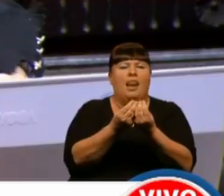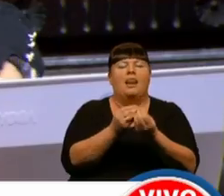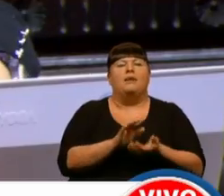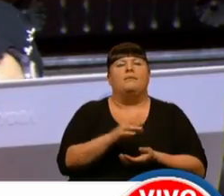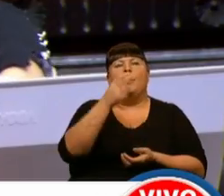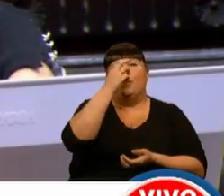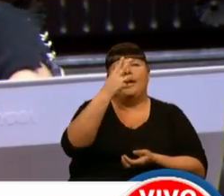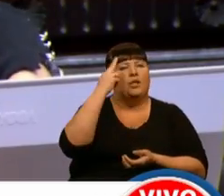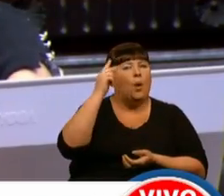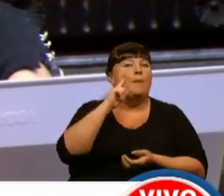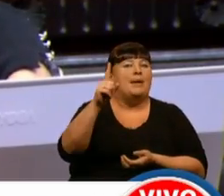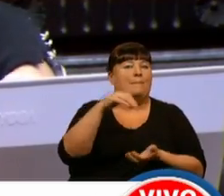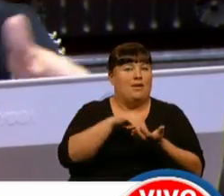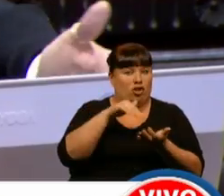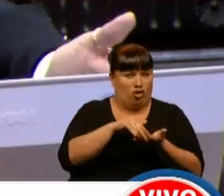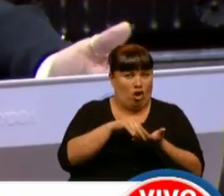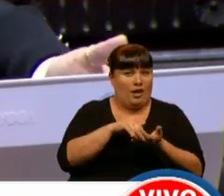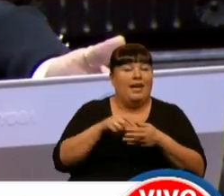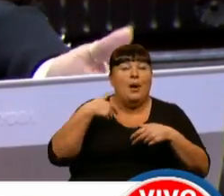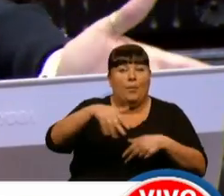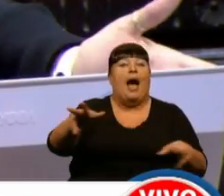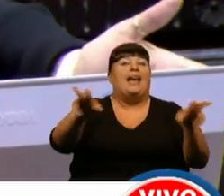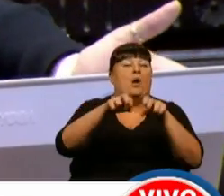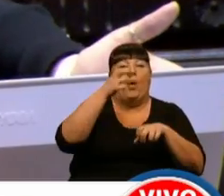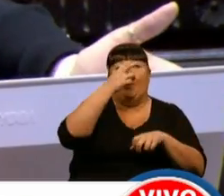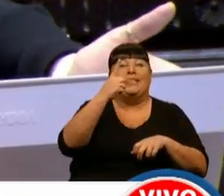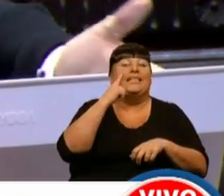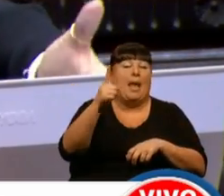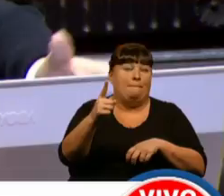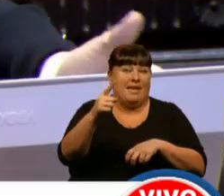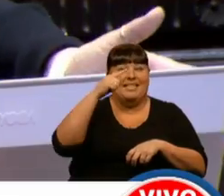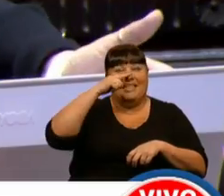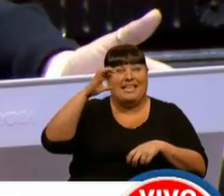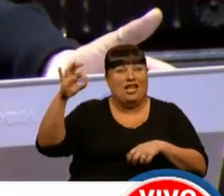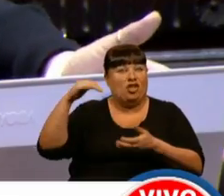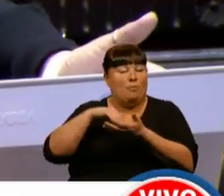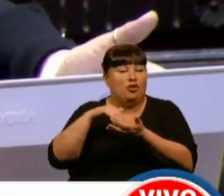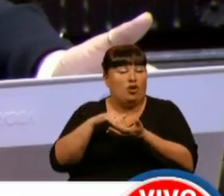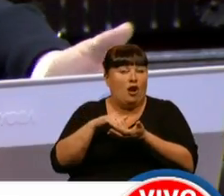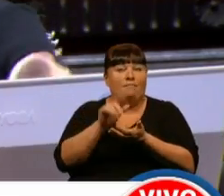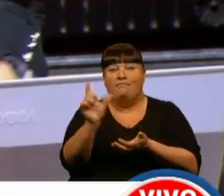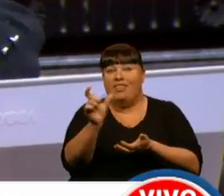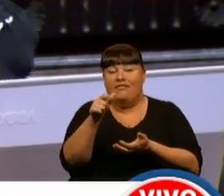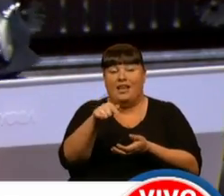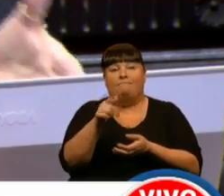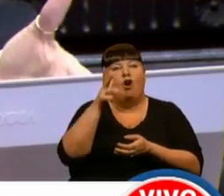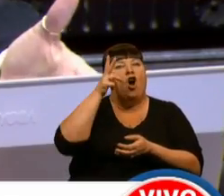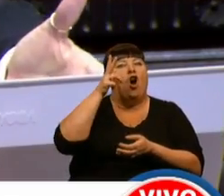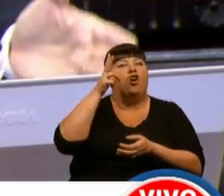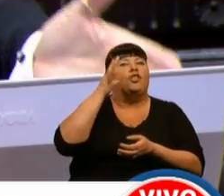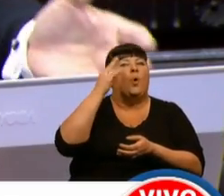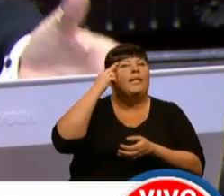de 29 mil millones y que se recaudarán 23 mil 700 millones dado que los